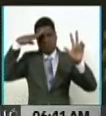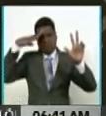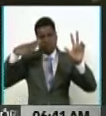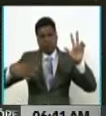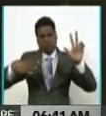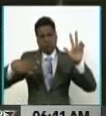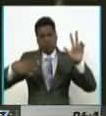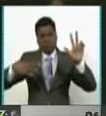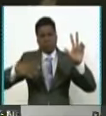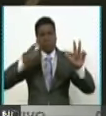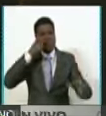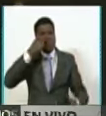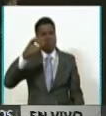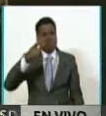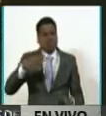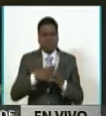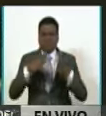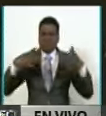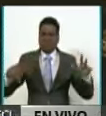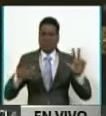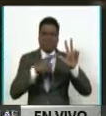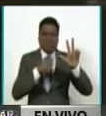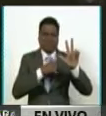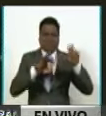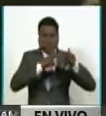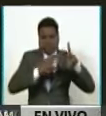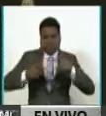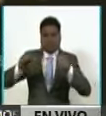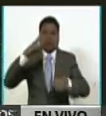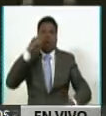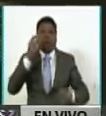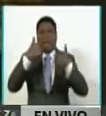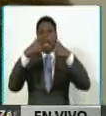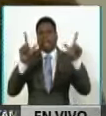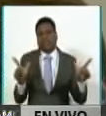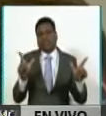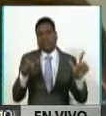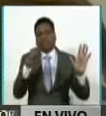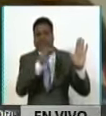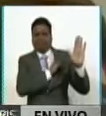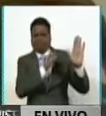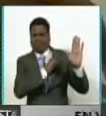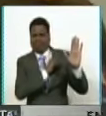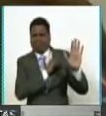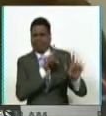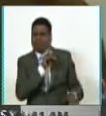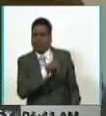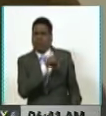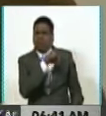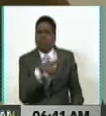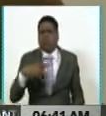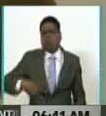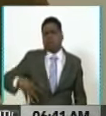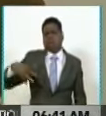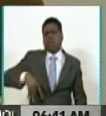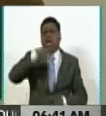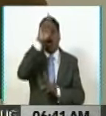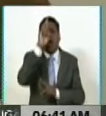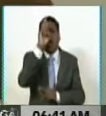consignas de tierra y hombres libres, horror a la oligarquía, respeto